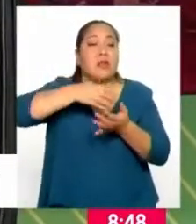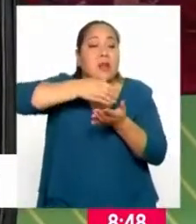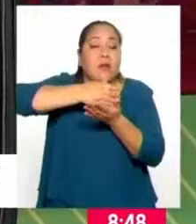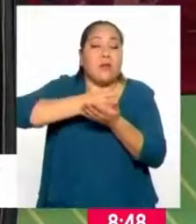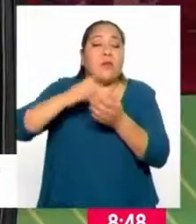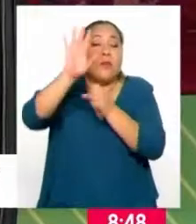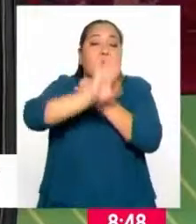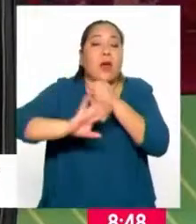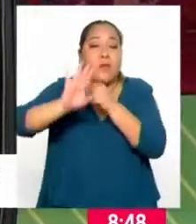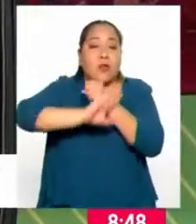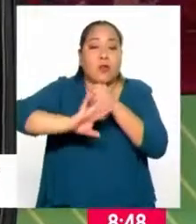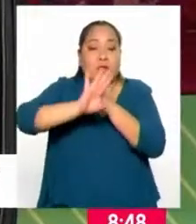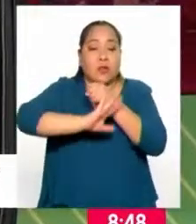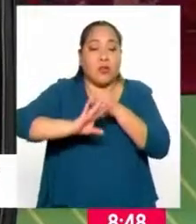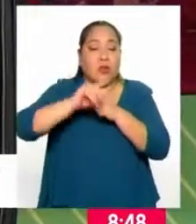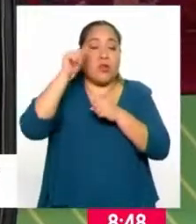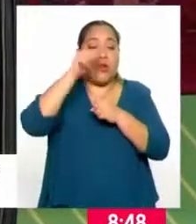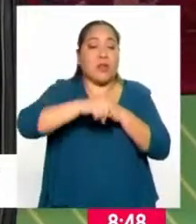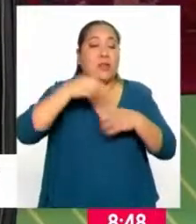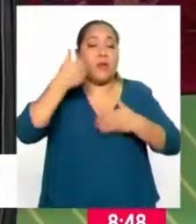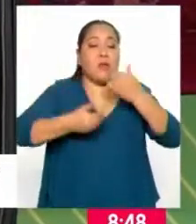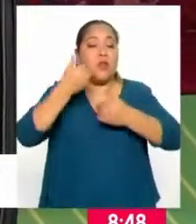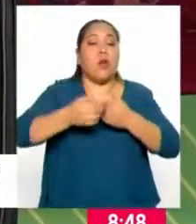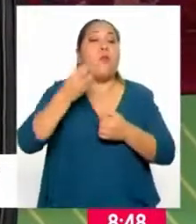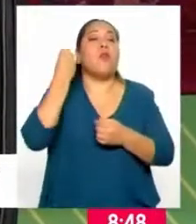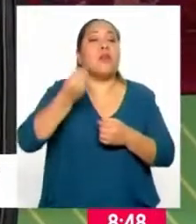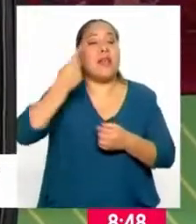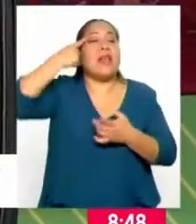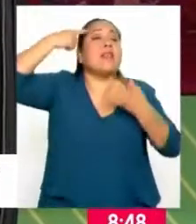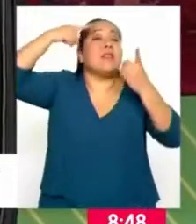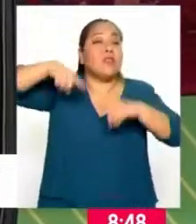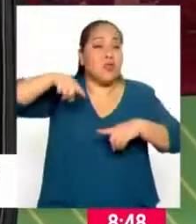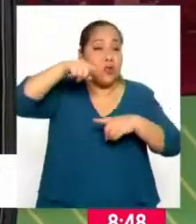las garantías del debido proceso, porque la decisión que